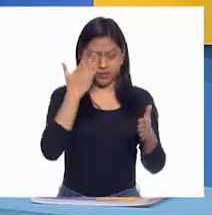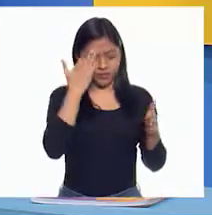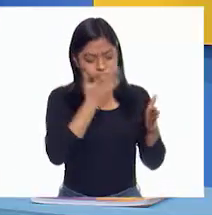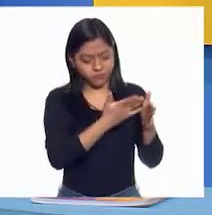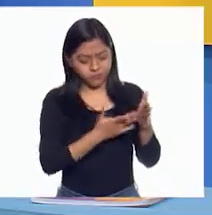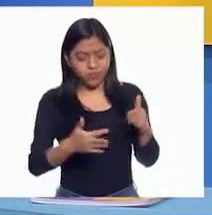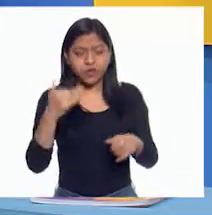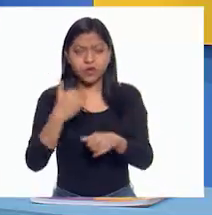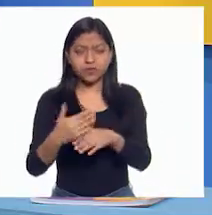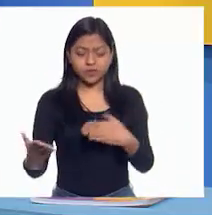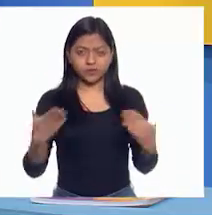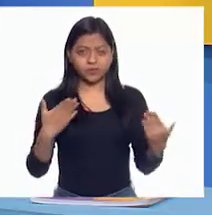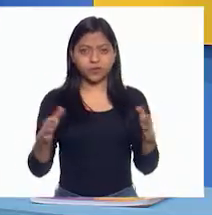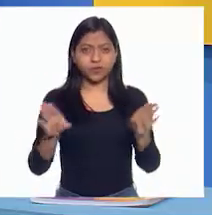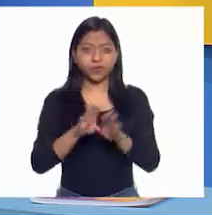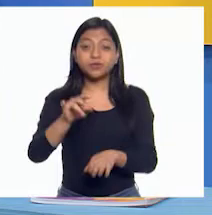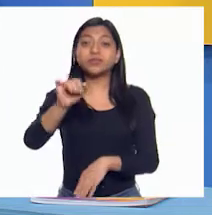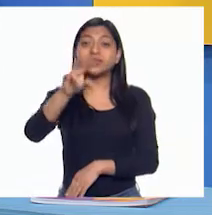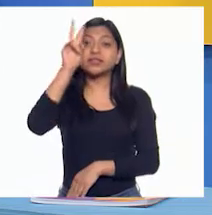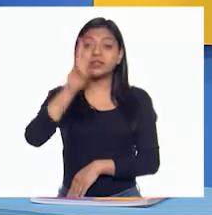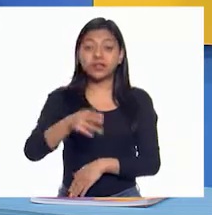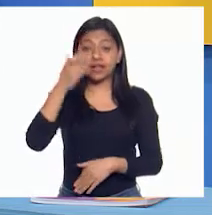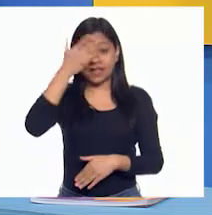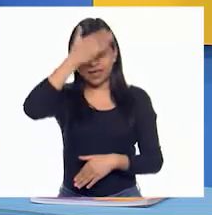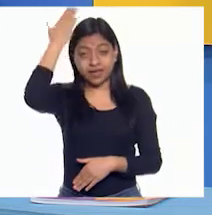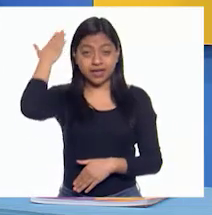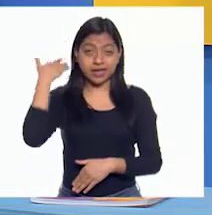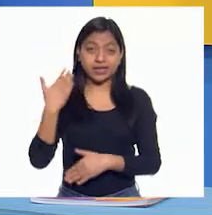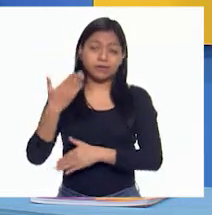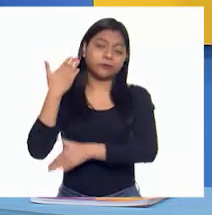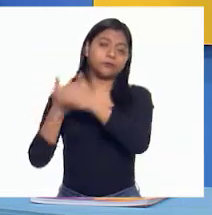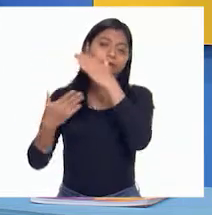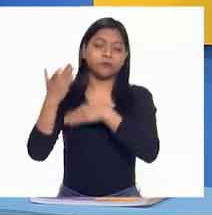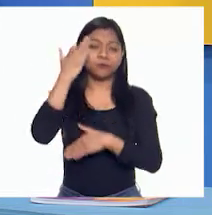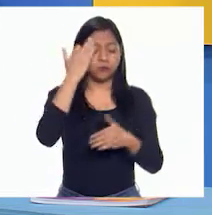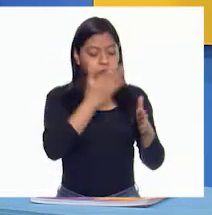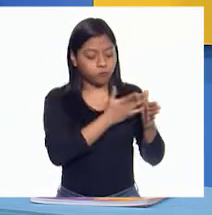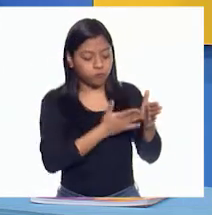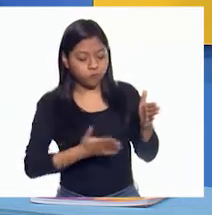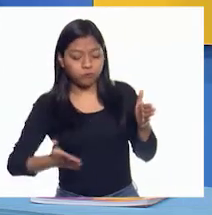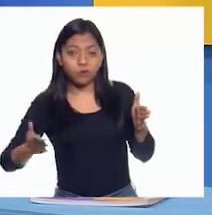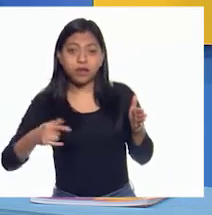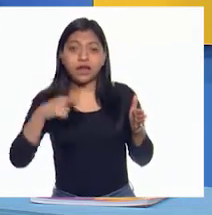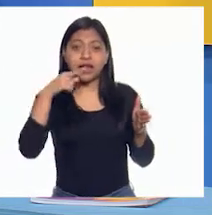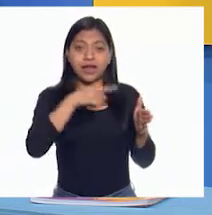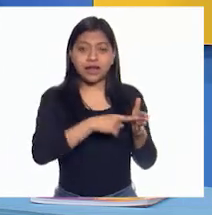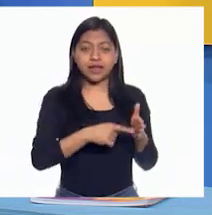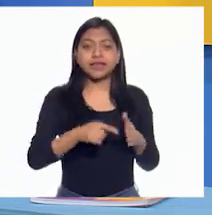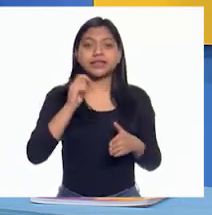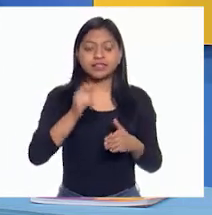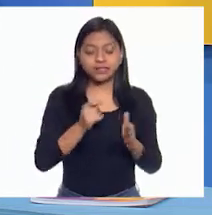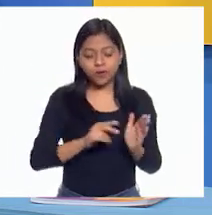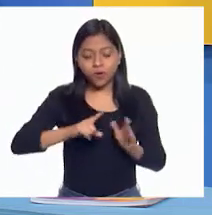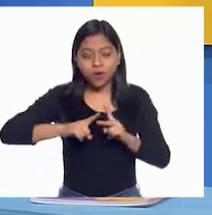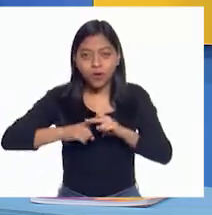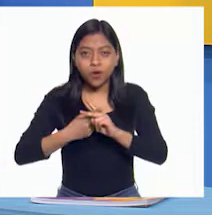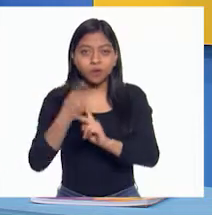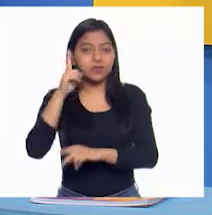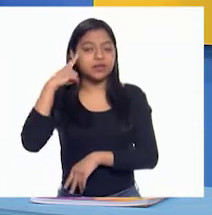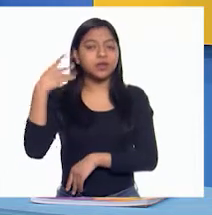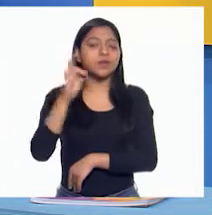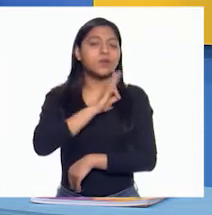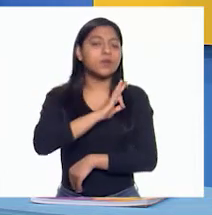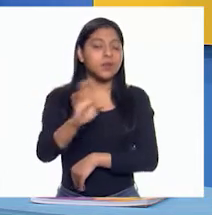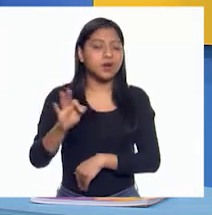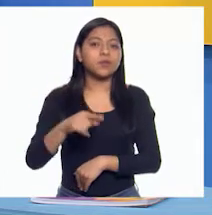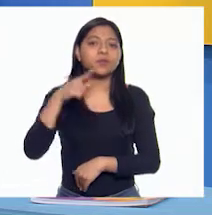Sí, claro. Tal pareciera que el Renacimiento fue una época en la que se fueron formando los fundamentos de la Edad Moderna. Y ambas épocas,